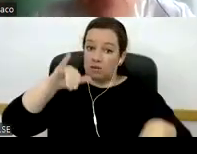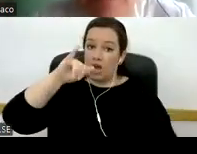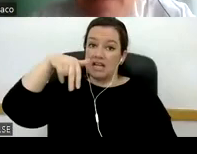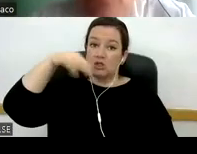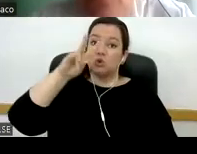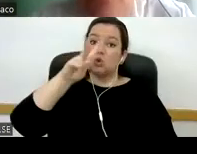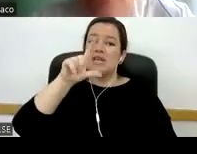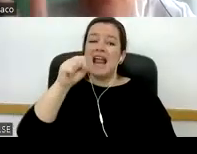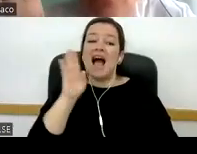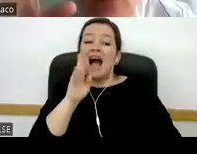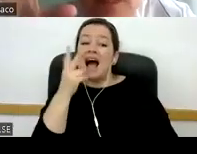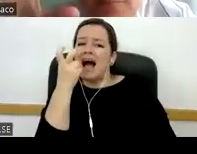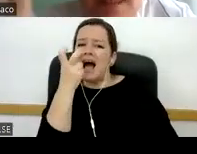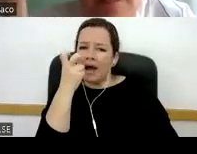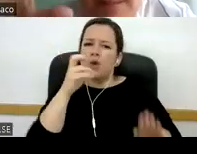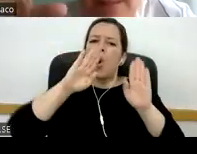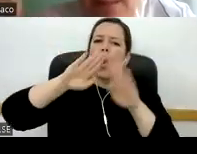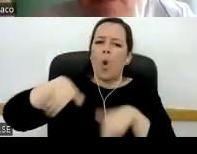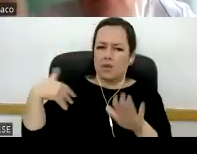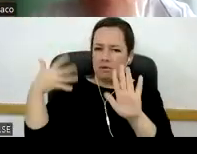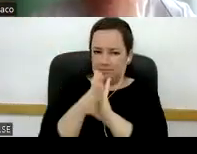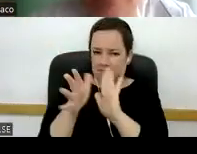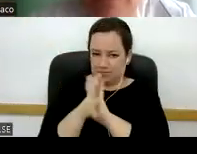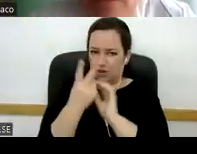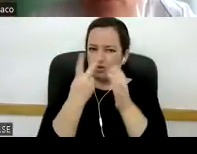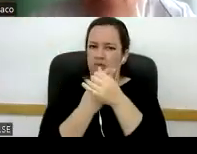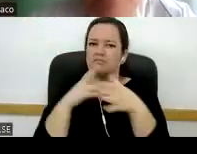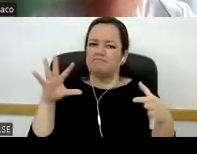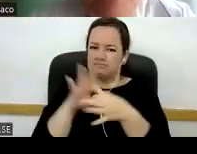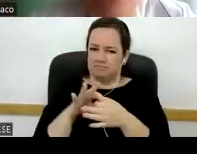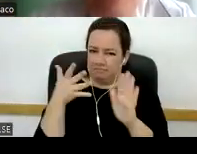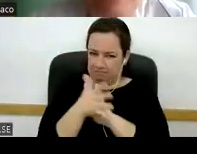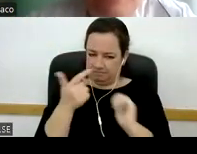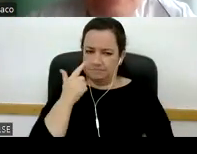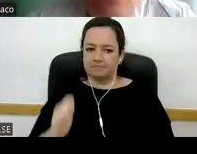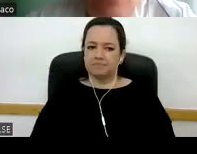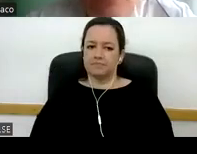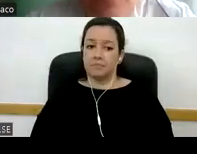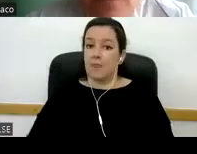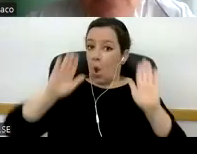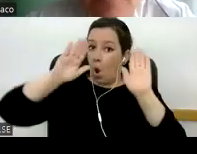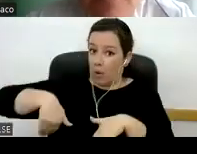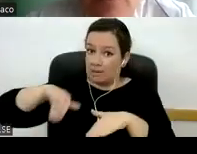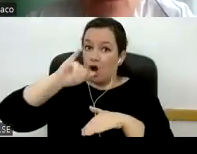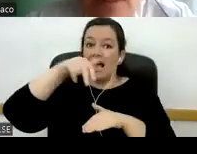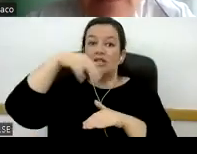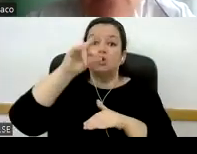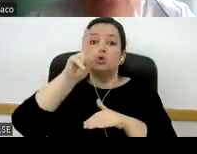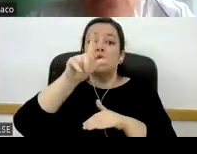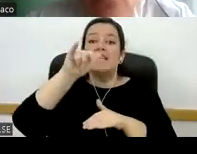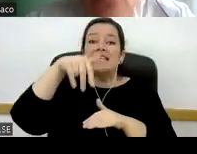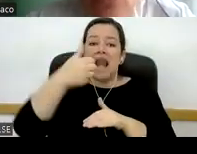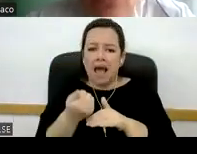final porque quizás son los factores sobre los que más efecto podemos obtener si los normalizamos. Una situación de resistencia a la